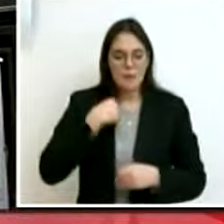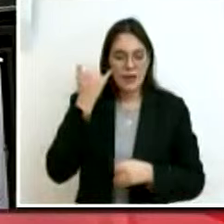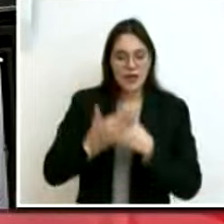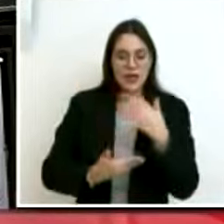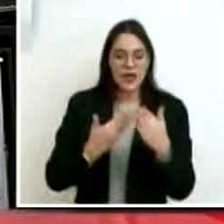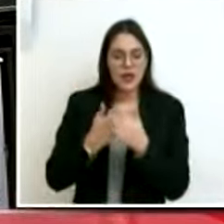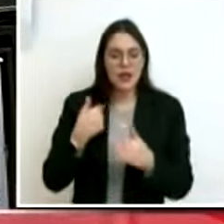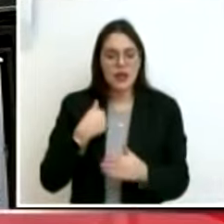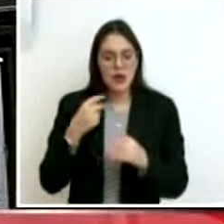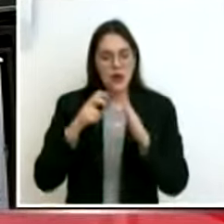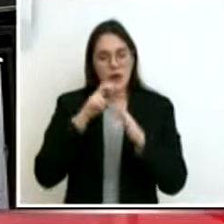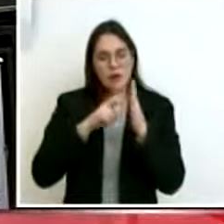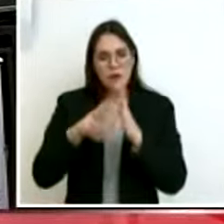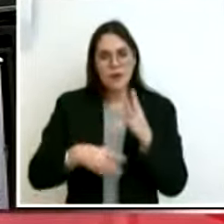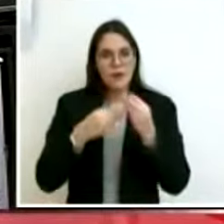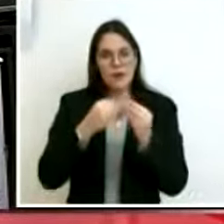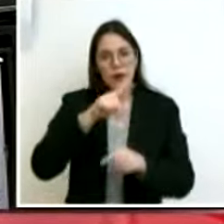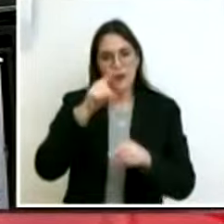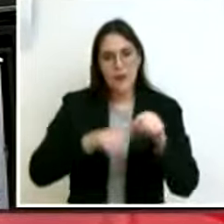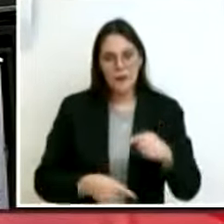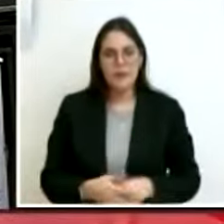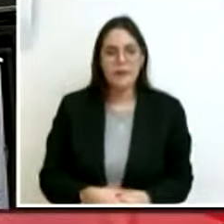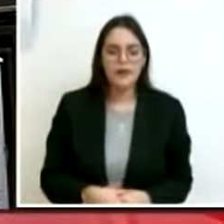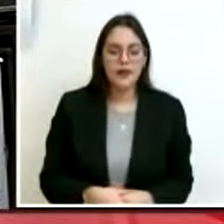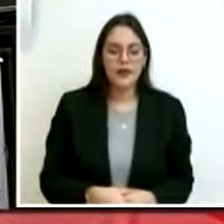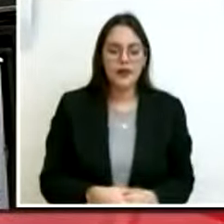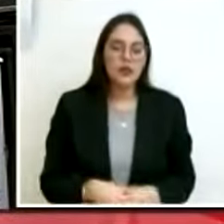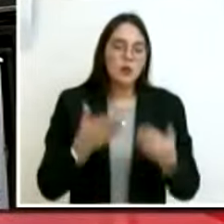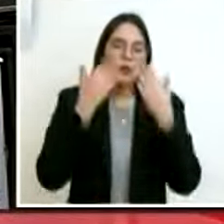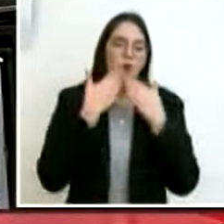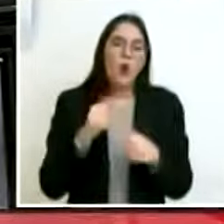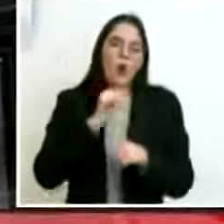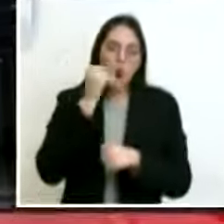retiro mi reserva, por favor. Retiró sus reservas, no se tienen propuestas.